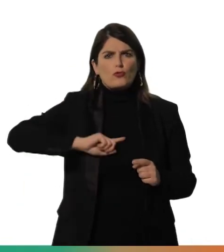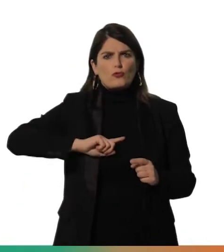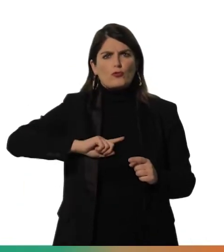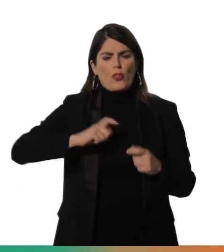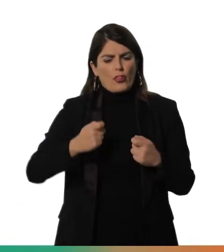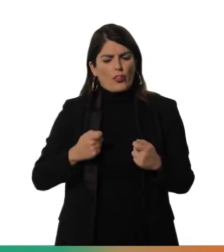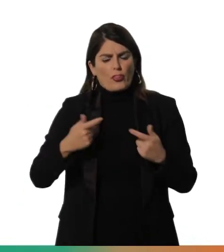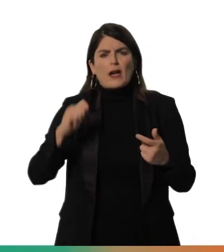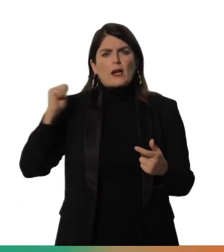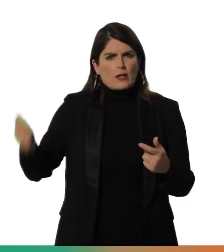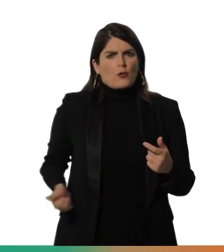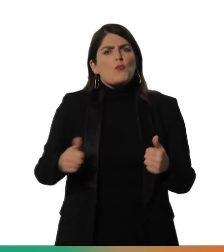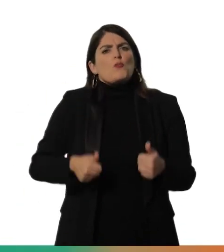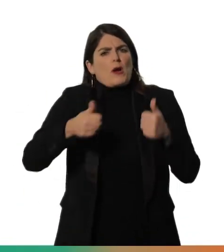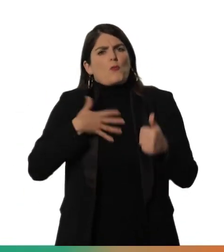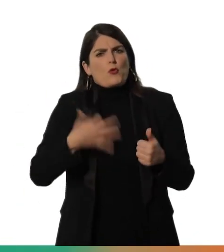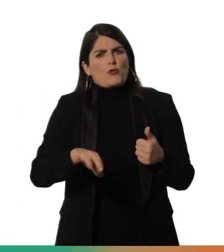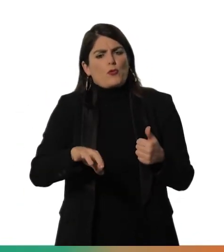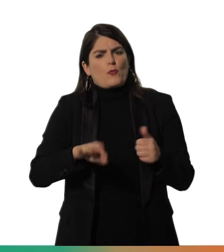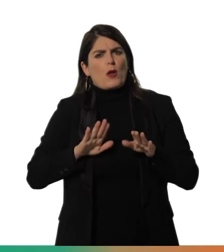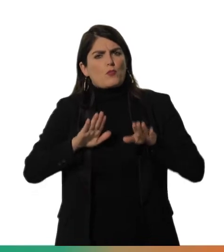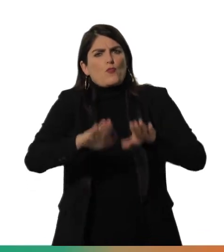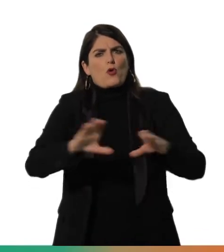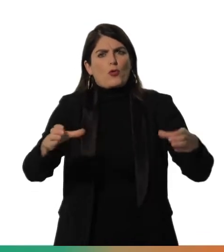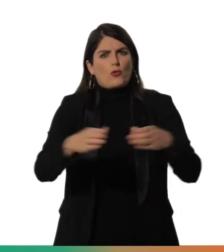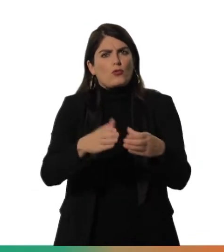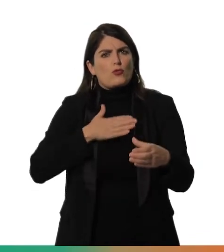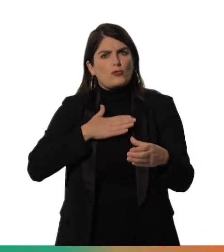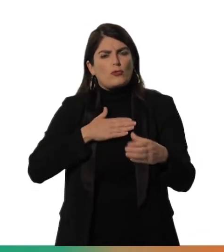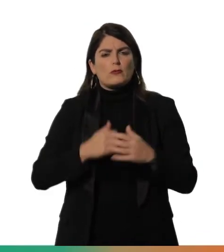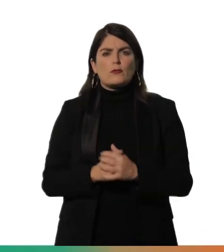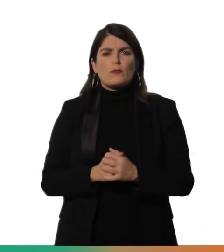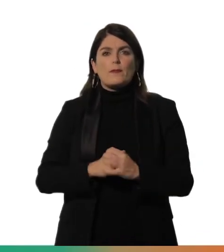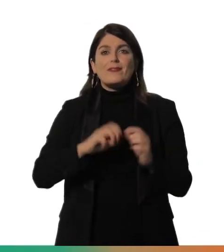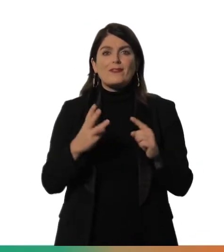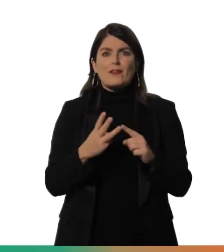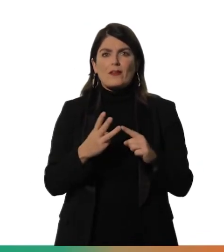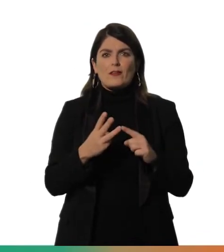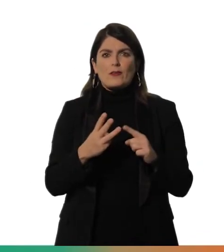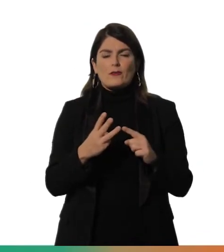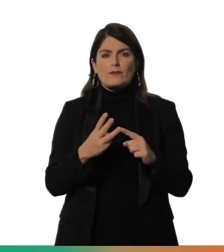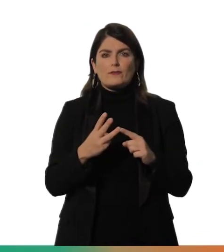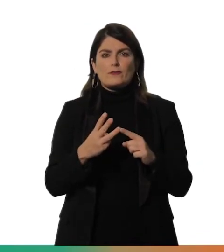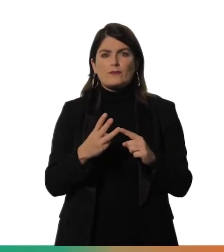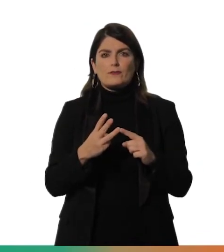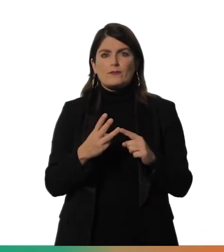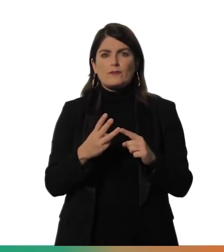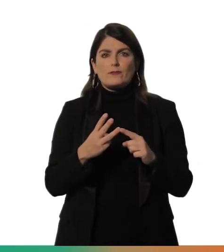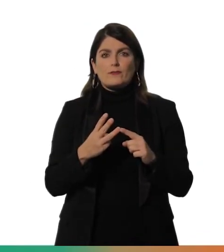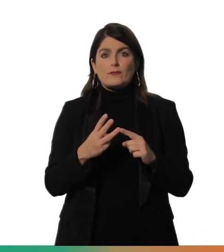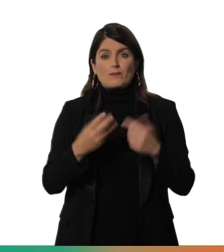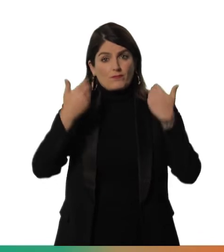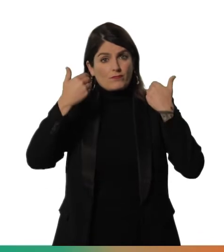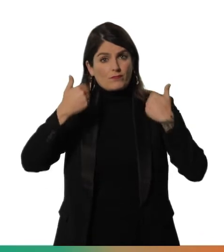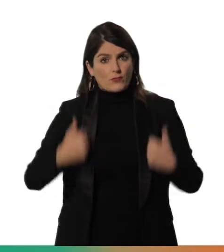podemos enriquecer más a nuestra gente, a nuestro colectivo. Y tercero, porque